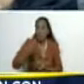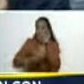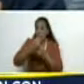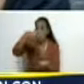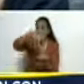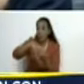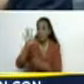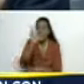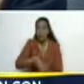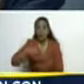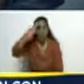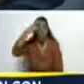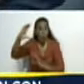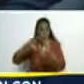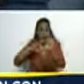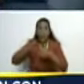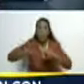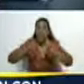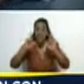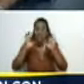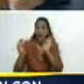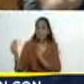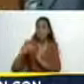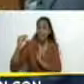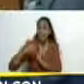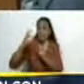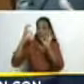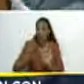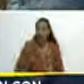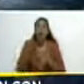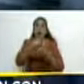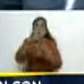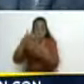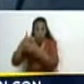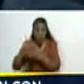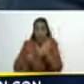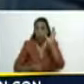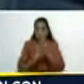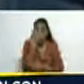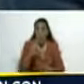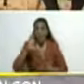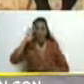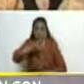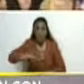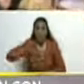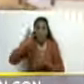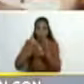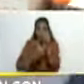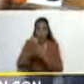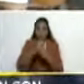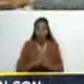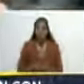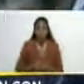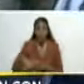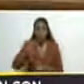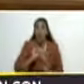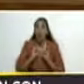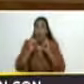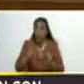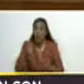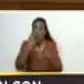este país. Esta conversación permitirá seguir avanzando en una colaboración constructiva y de crecimiento económico común con nuevas